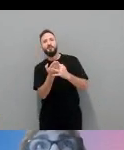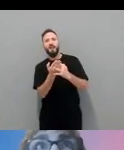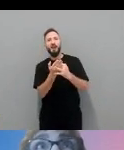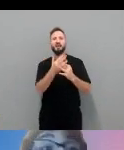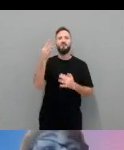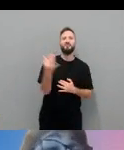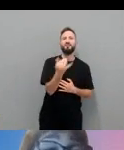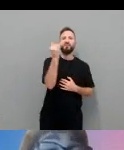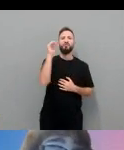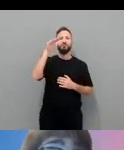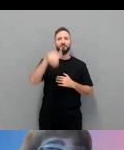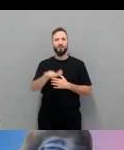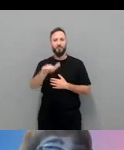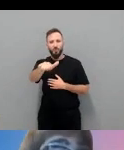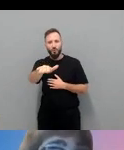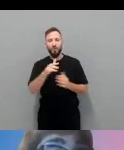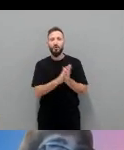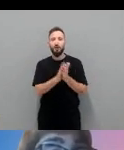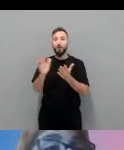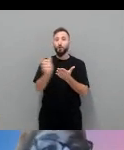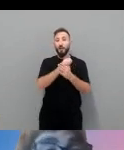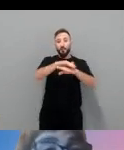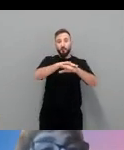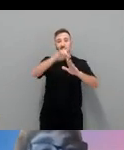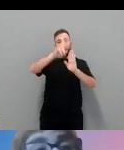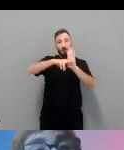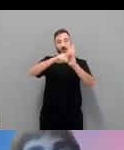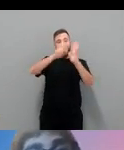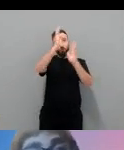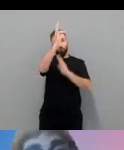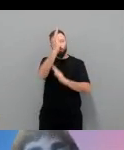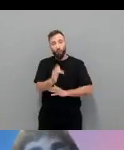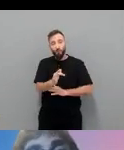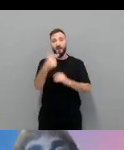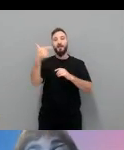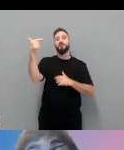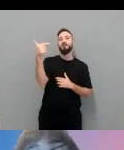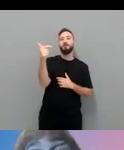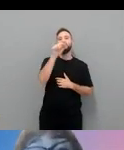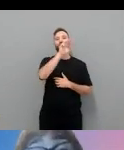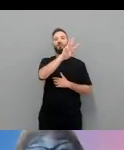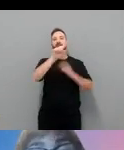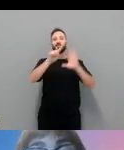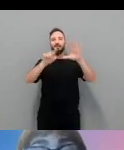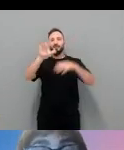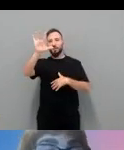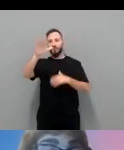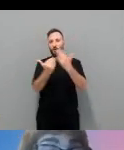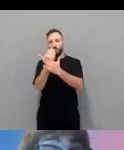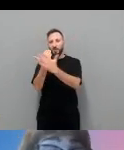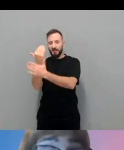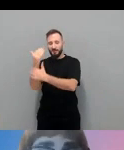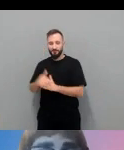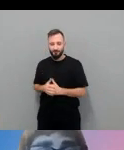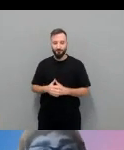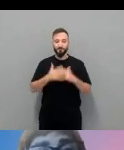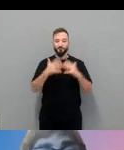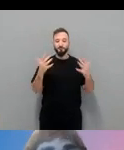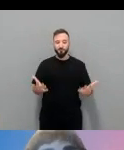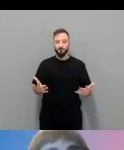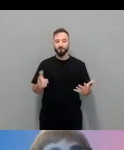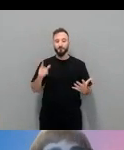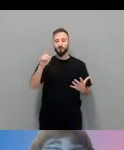Bueno, pues se suman todas las bases reguladoras y se dividen entre 365. Aquí apunte crítico. No pasa lo